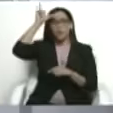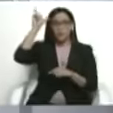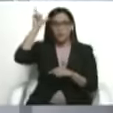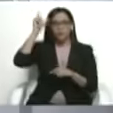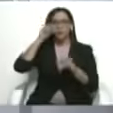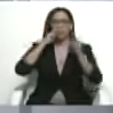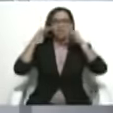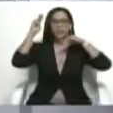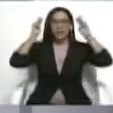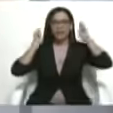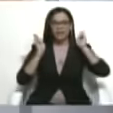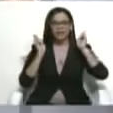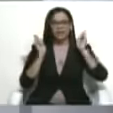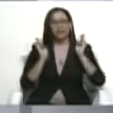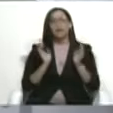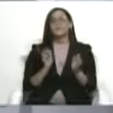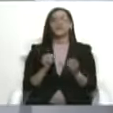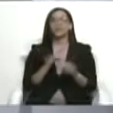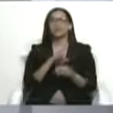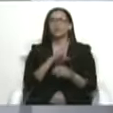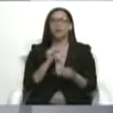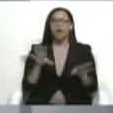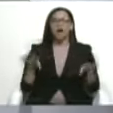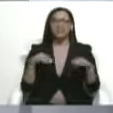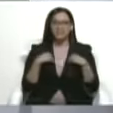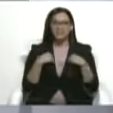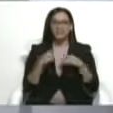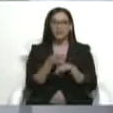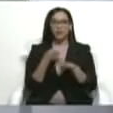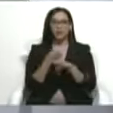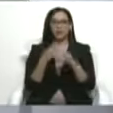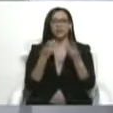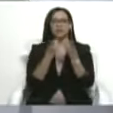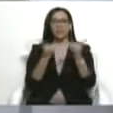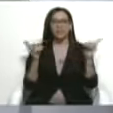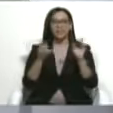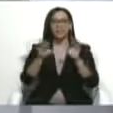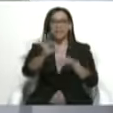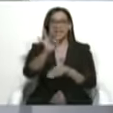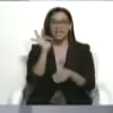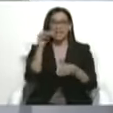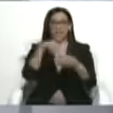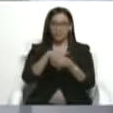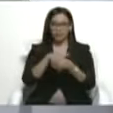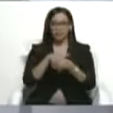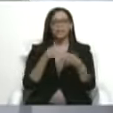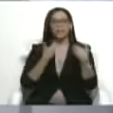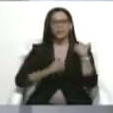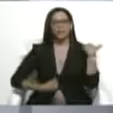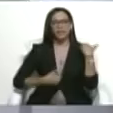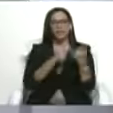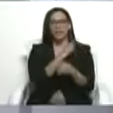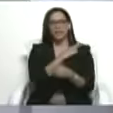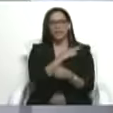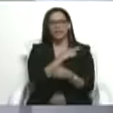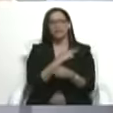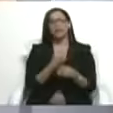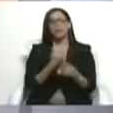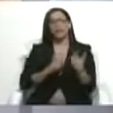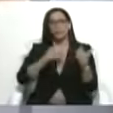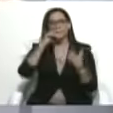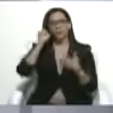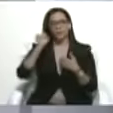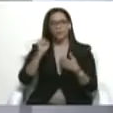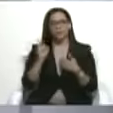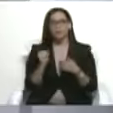y María Corina Machado para desconocer el gobierno democráticamente electo que preside el jefe de Estado, Nicolás Maduro,